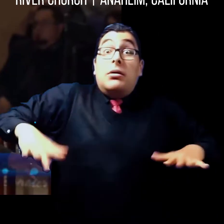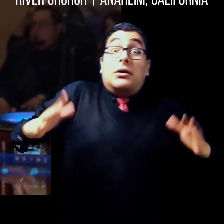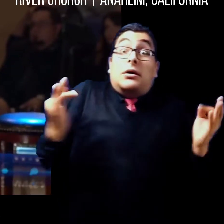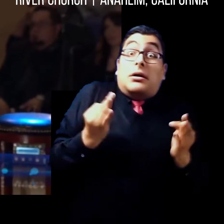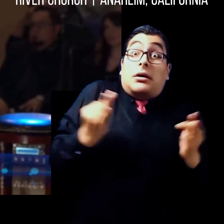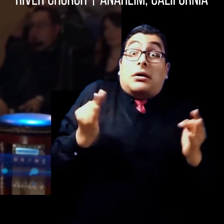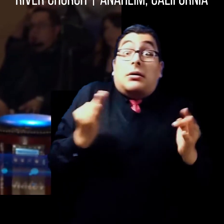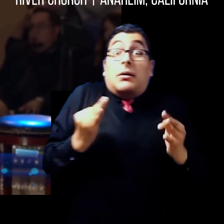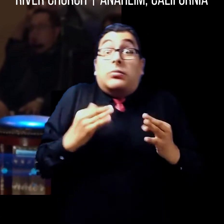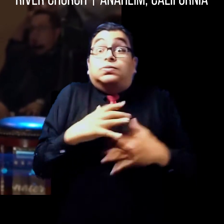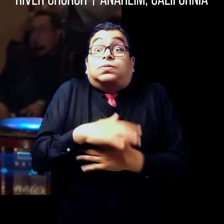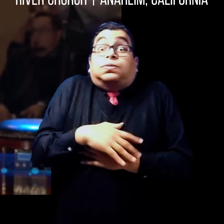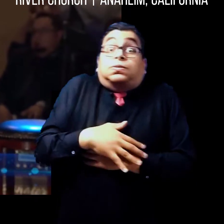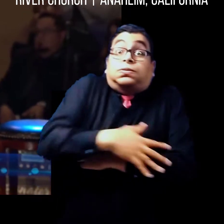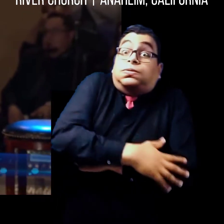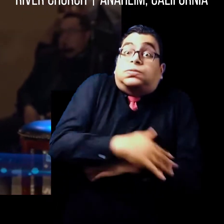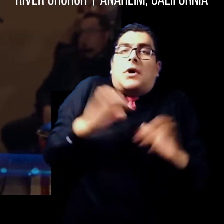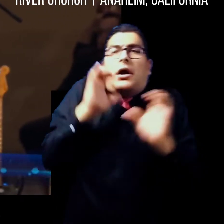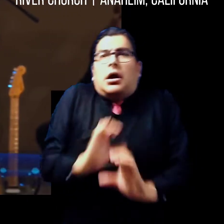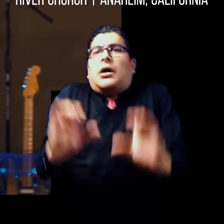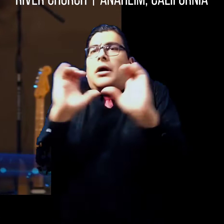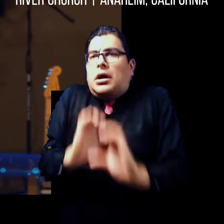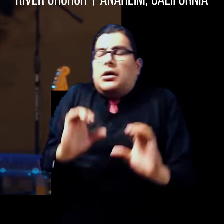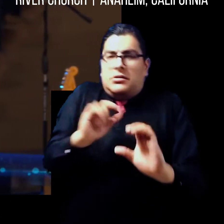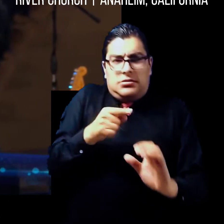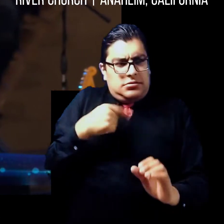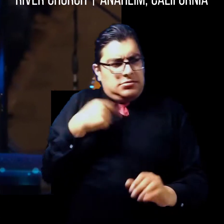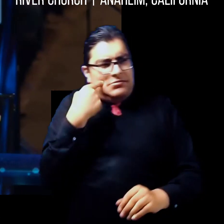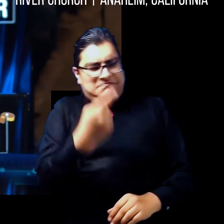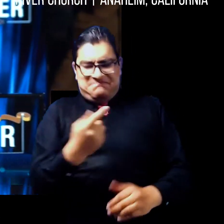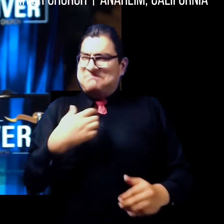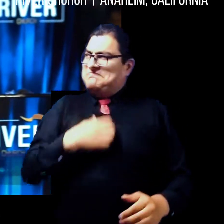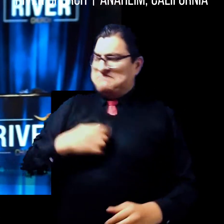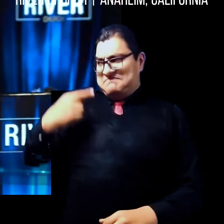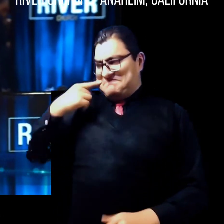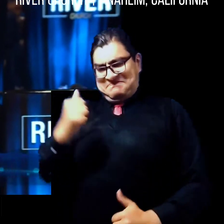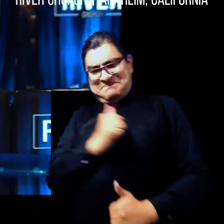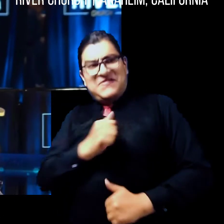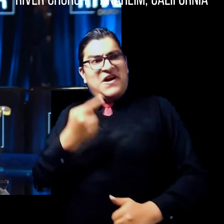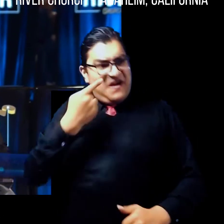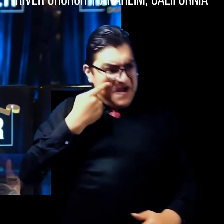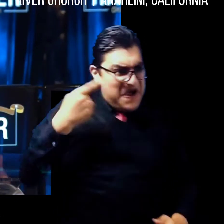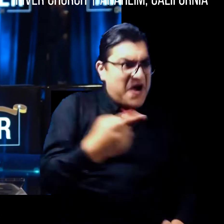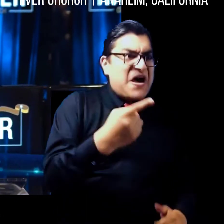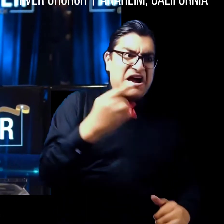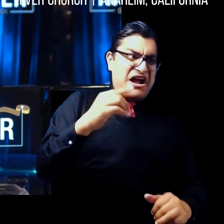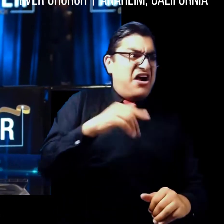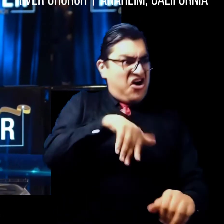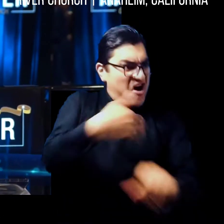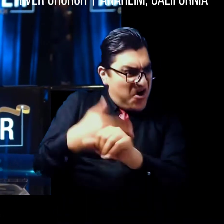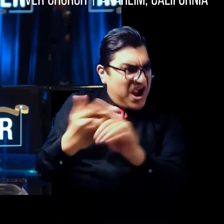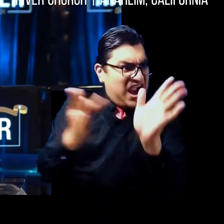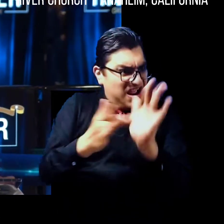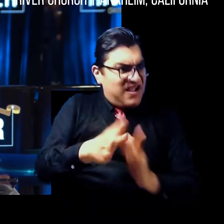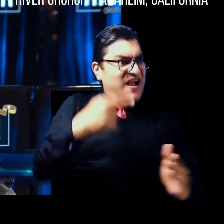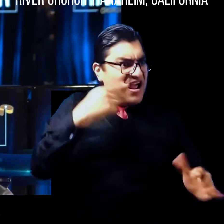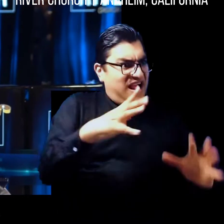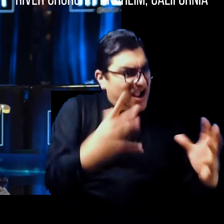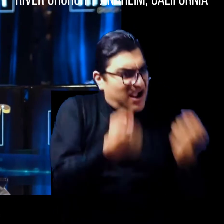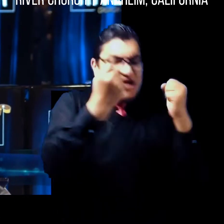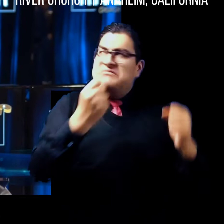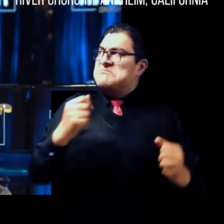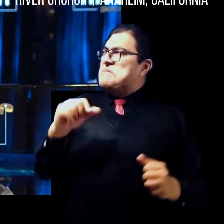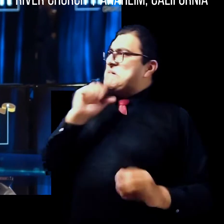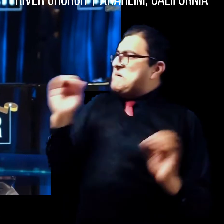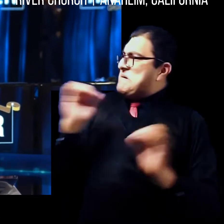iban muriendo congelados. Y el centurión se conmovía, le decía, nieguen a Cristo y lo sacaremos de ahí. Y ninguno negaba